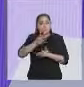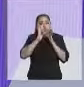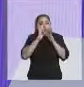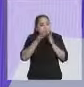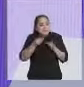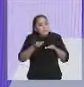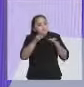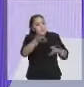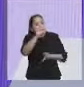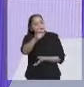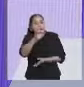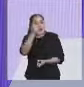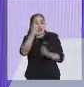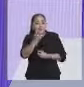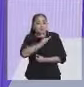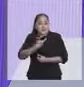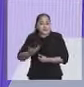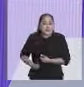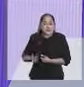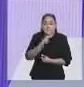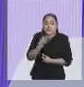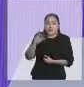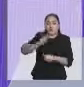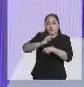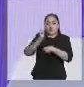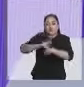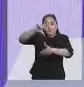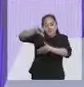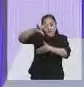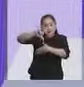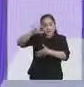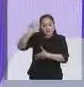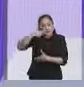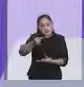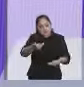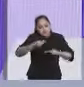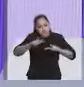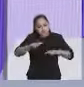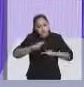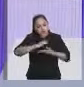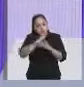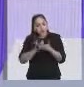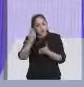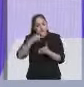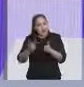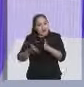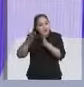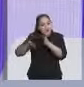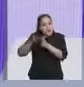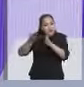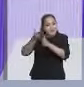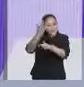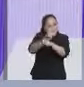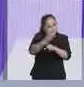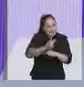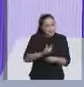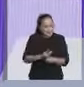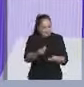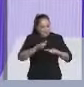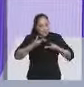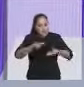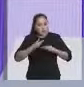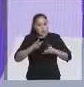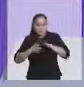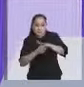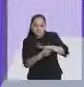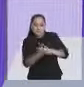incluso a presidentes en varios países de América Latina para obtener obras, para obtener contratos de obra pública. En todos